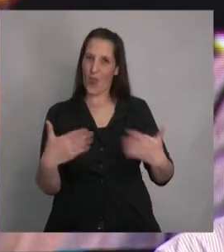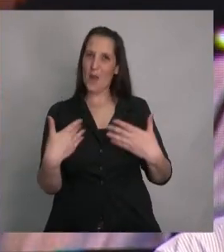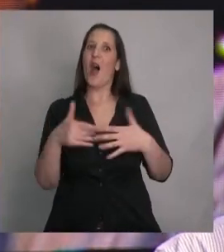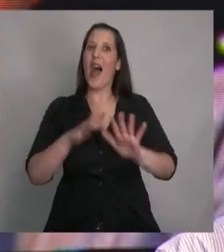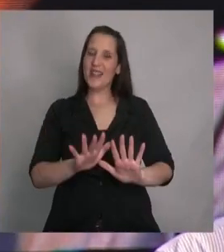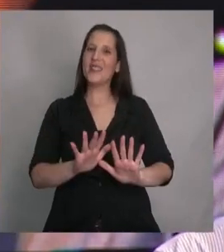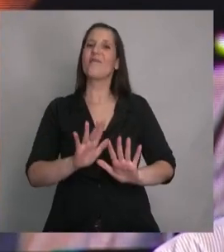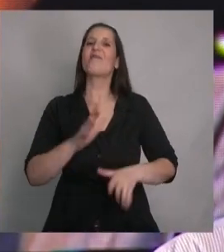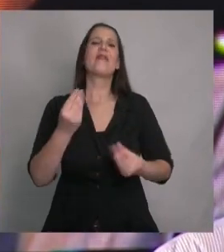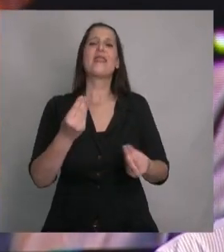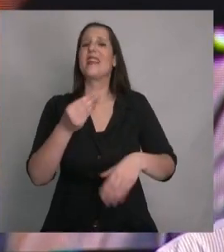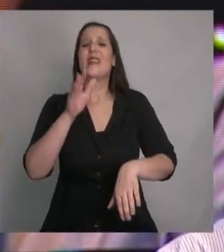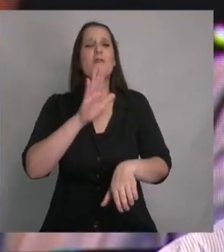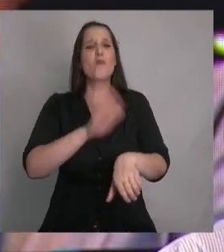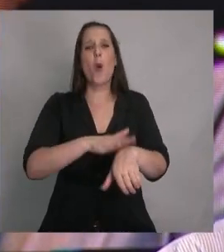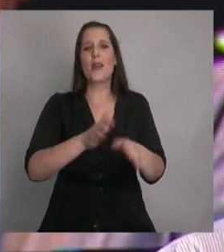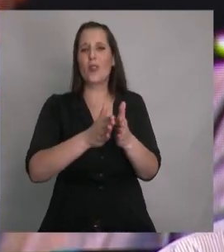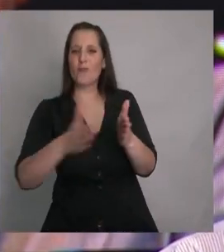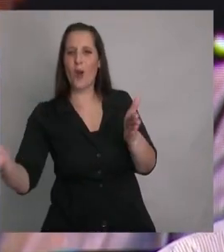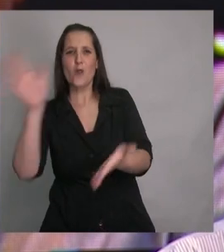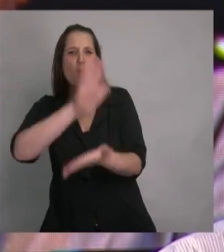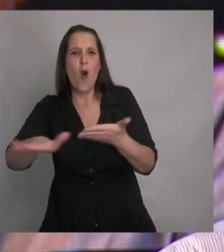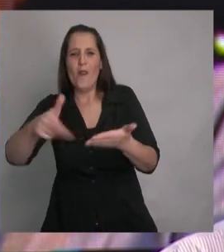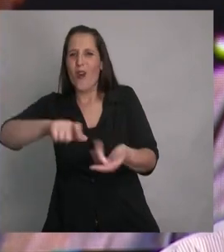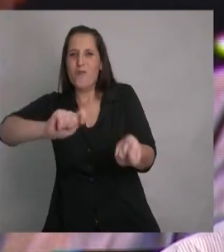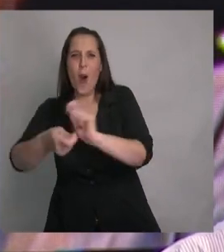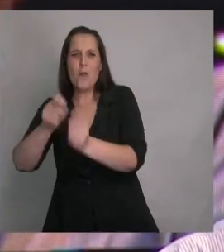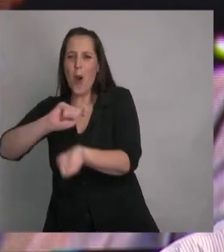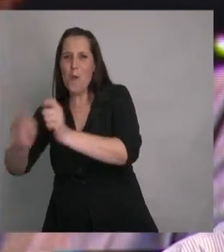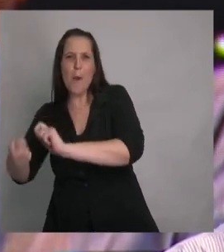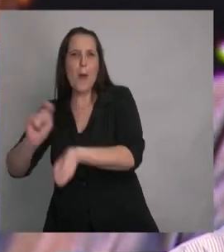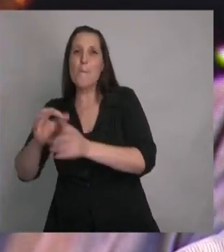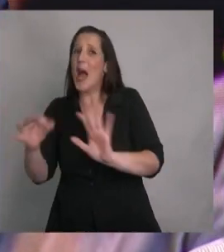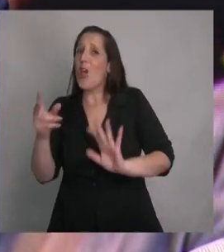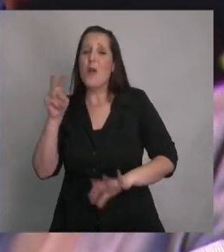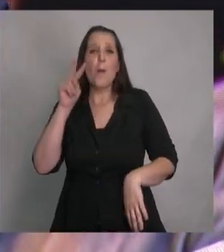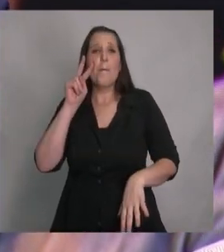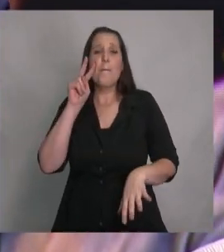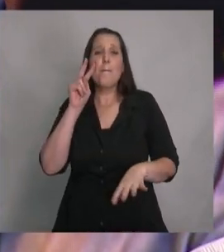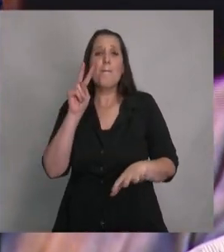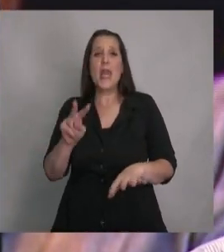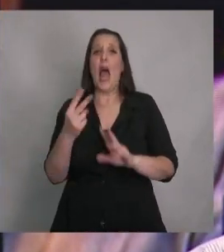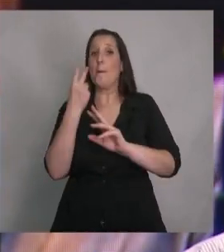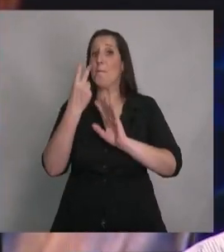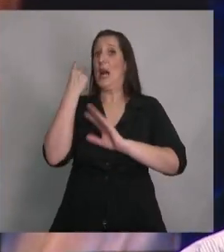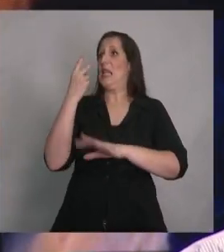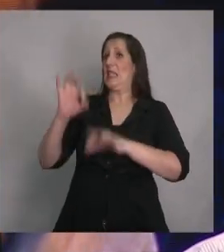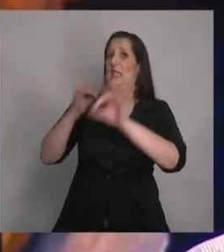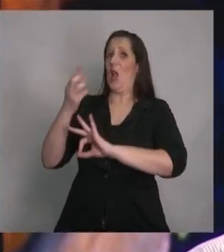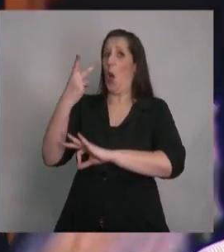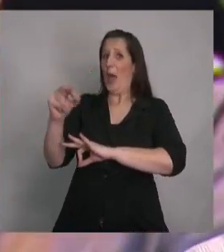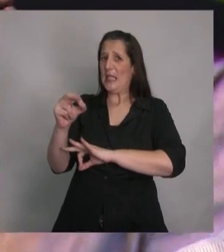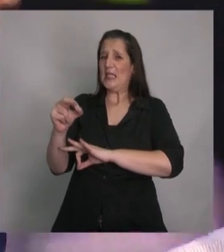una nueva era de transformaciones pero no mirando el siglo XX la estética y la